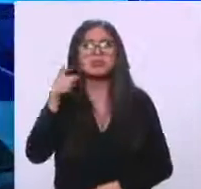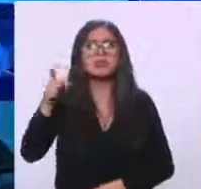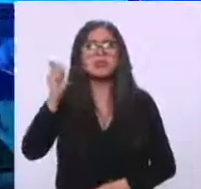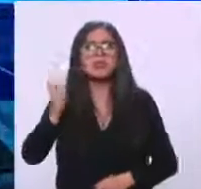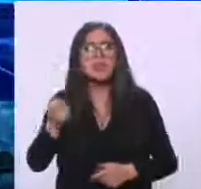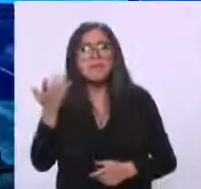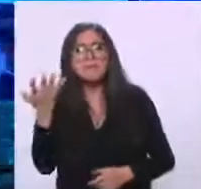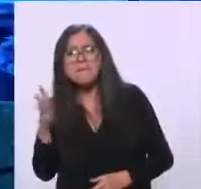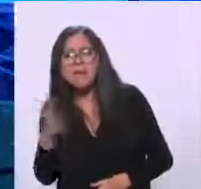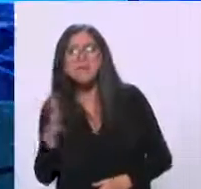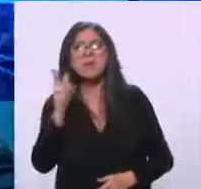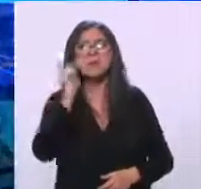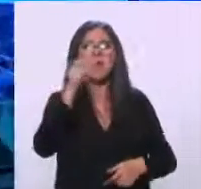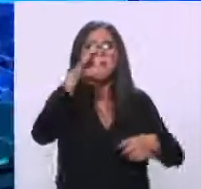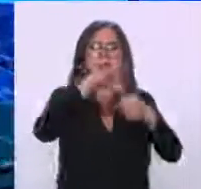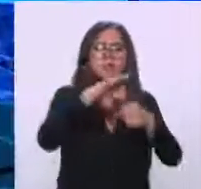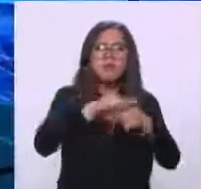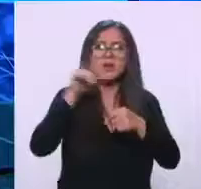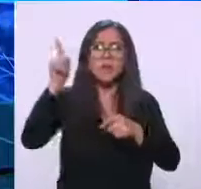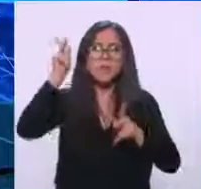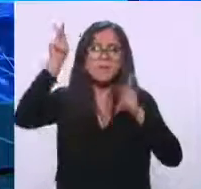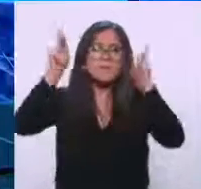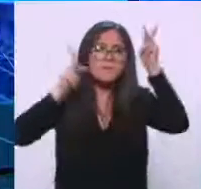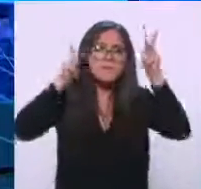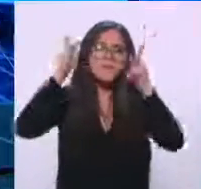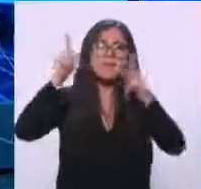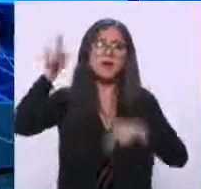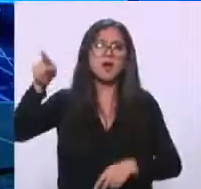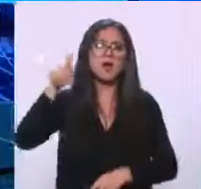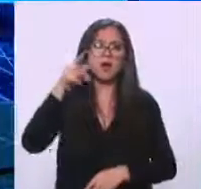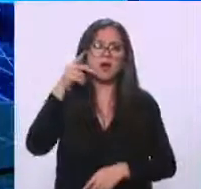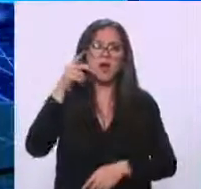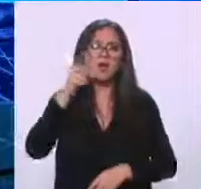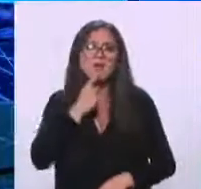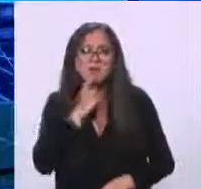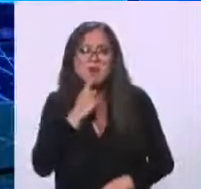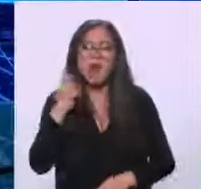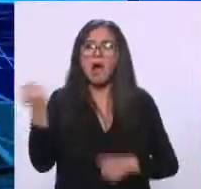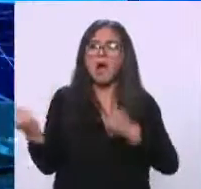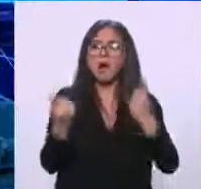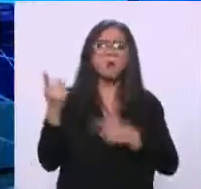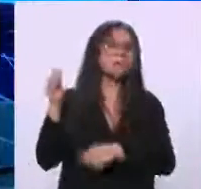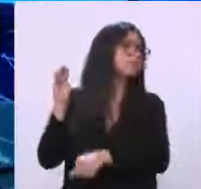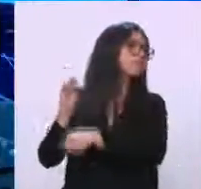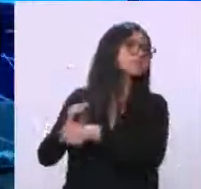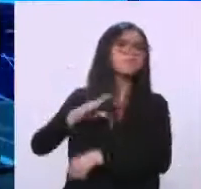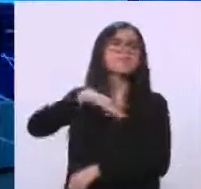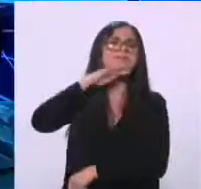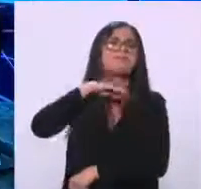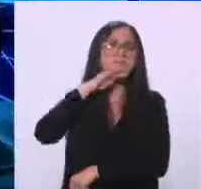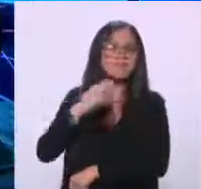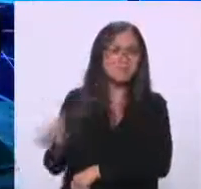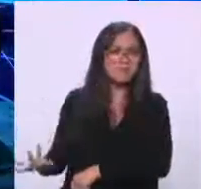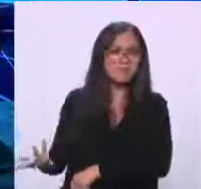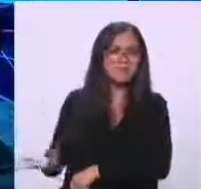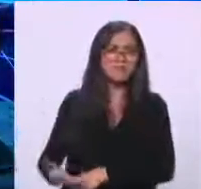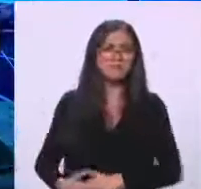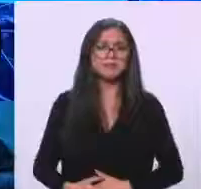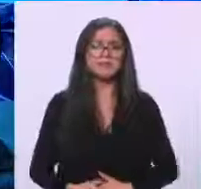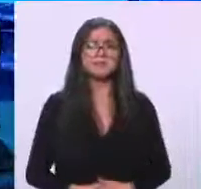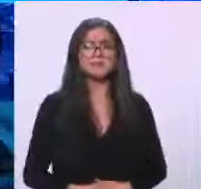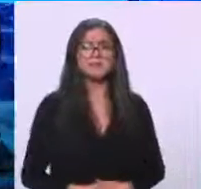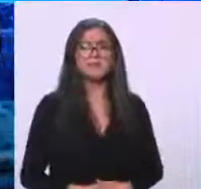como medio electoral la visita de López Obrador a los Estados Unidos, que le iba a dar el espaldarazo al republicano? Yo creo que no le fue a dar